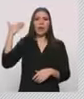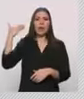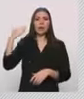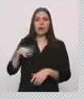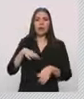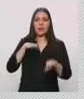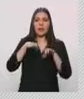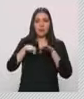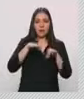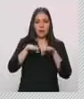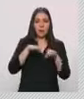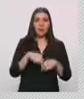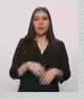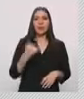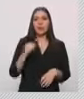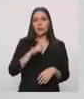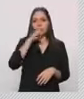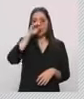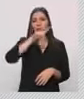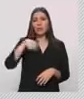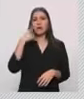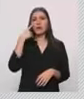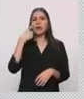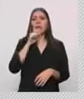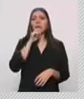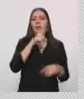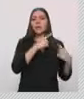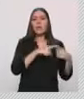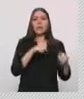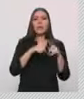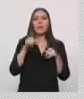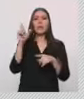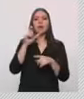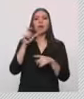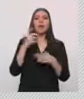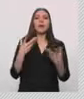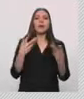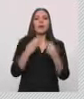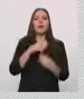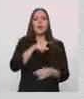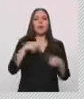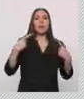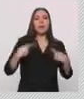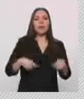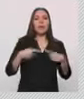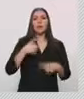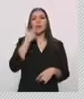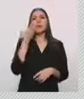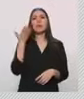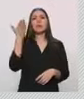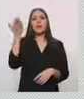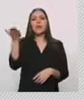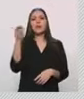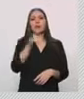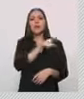luego la violencia que hemos visto también para las campañas al acercarse con la población para exigir o pedirle el voto